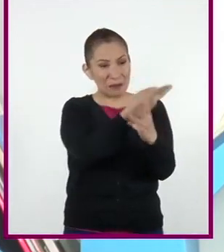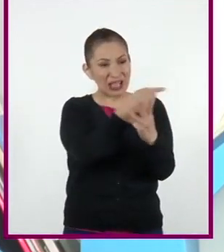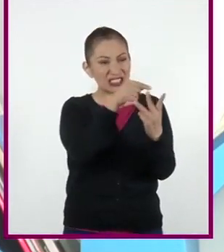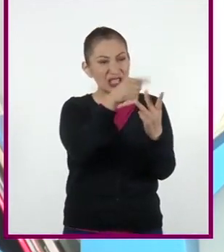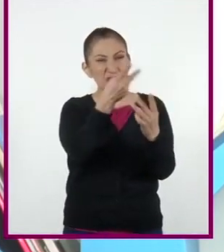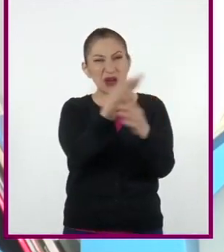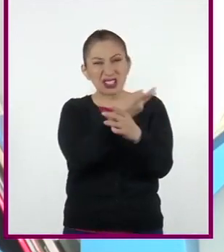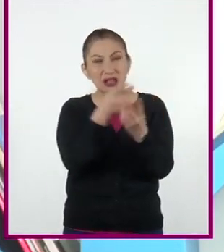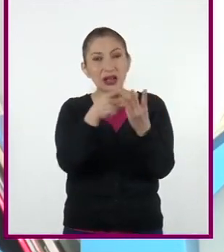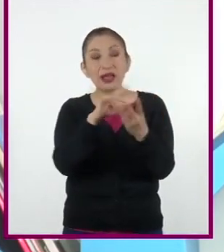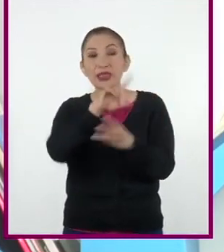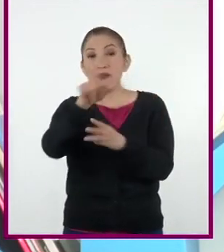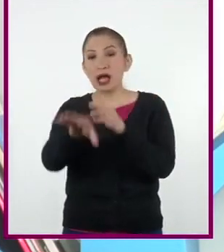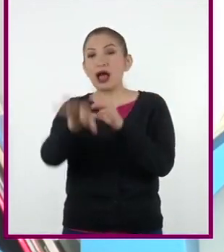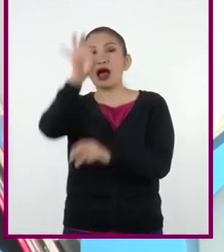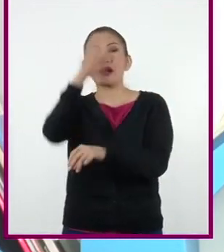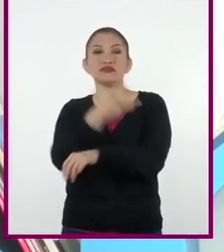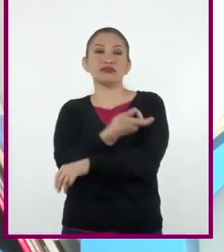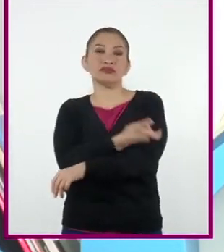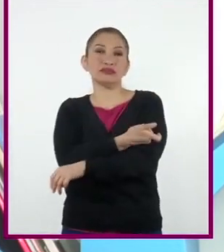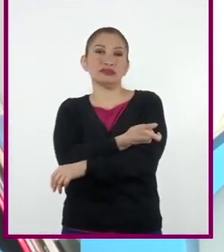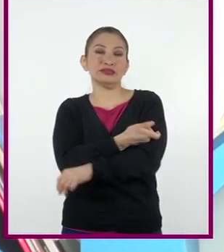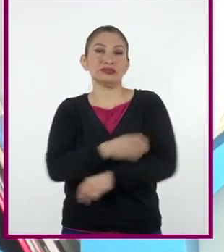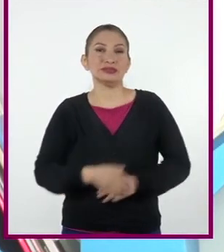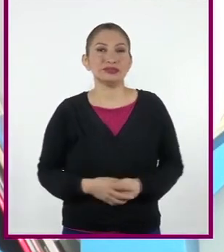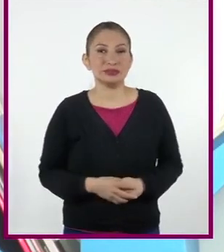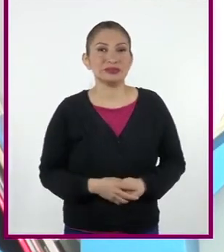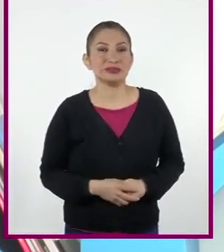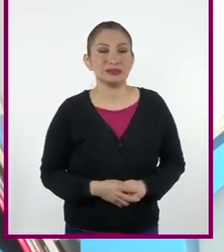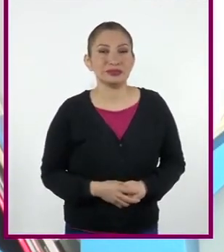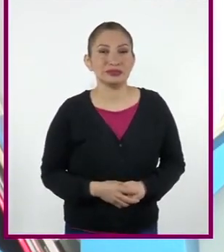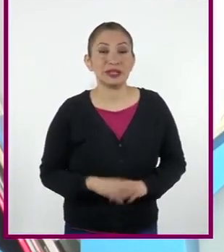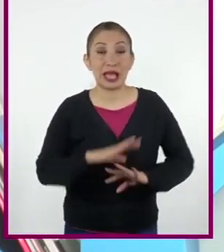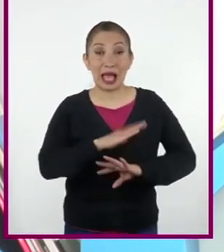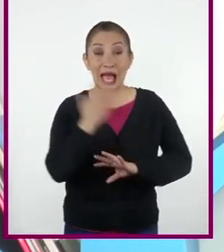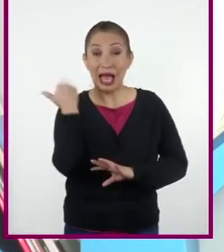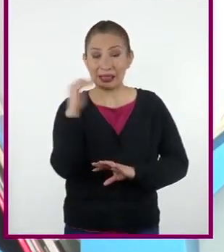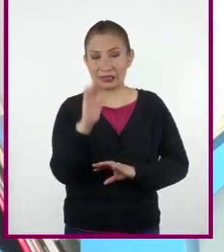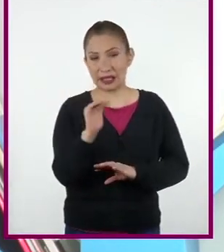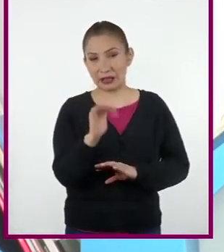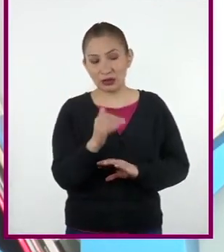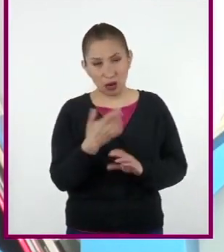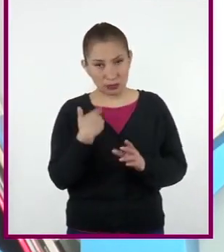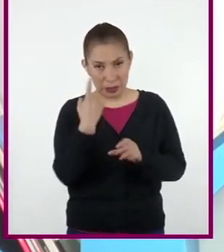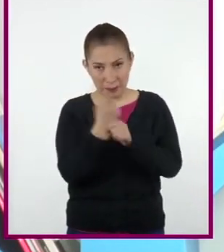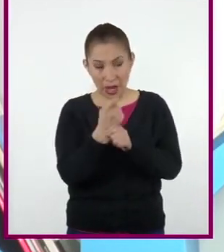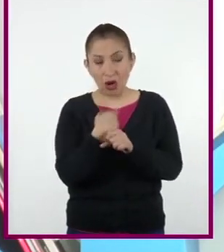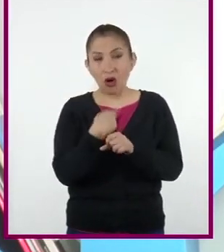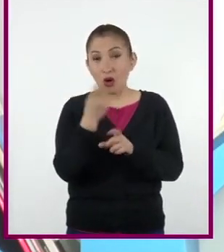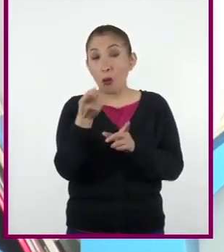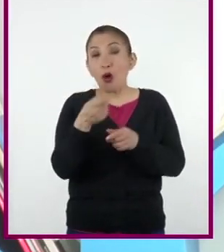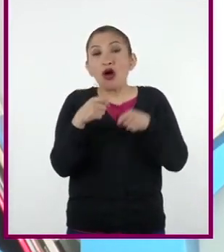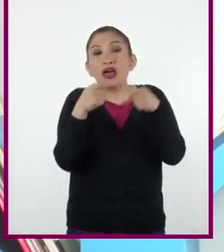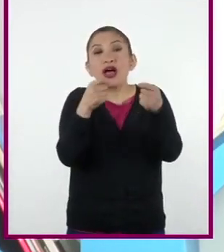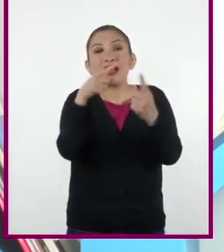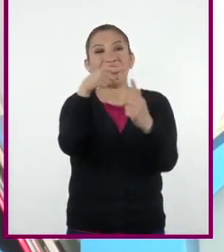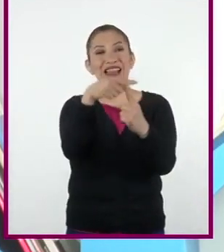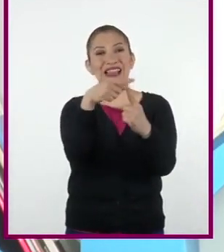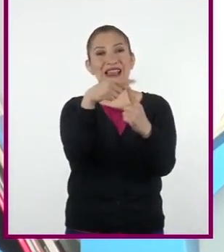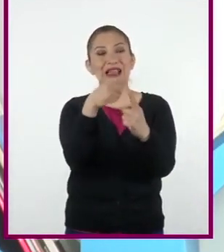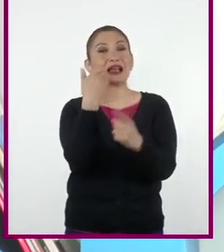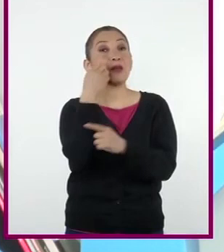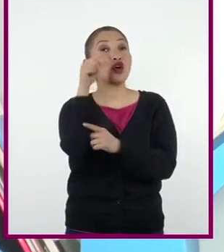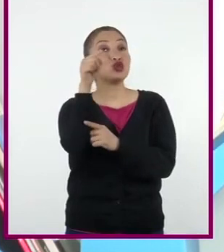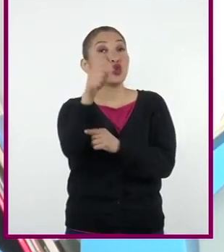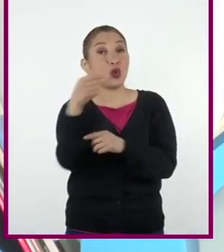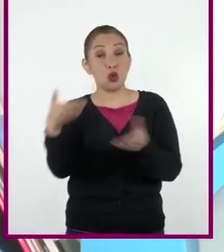hechos el descubrimiento de la vacuna. Antes de despedirnos, queremos dejarles un reto.